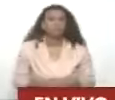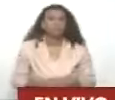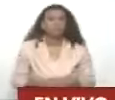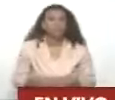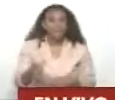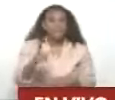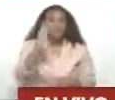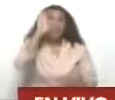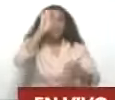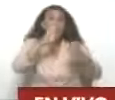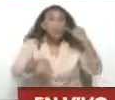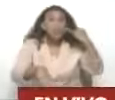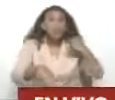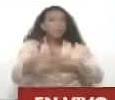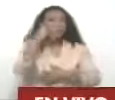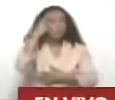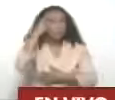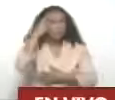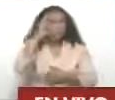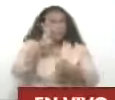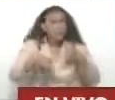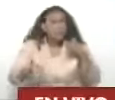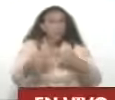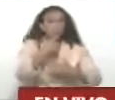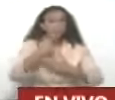fue el juramento que yo hice